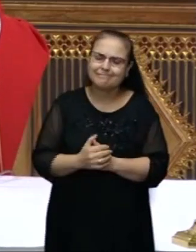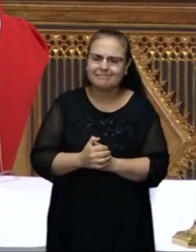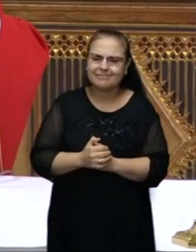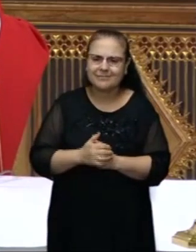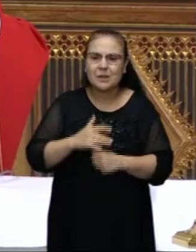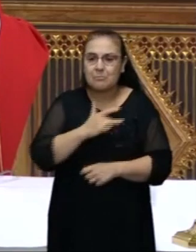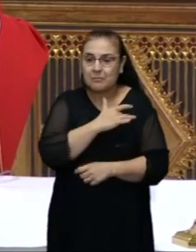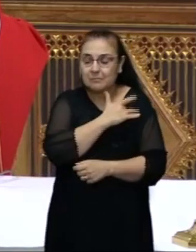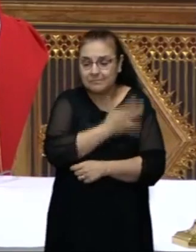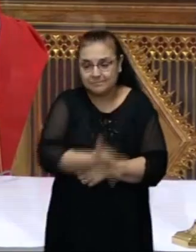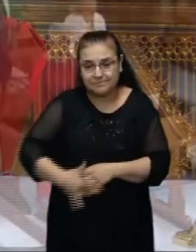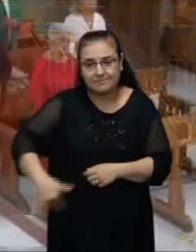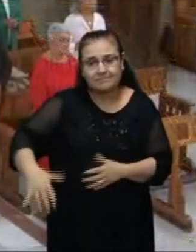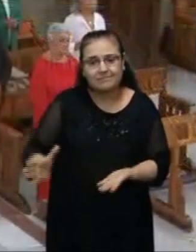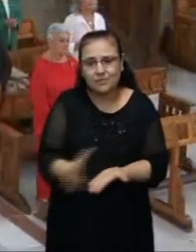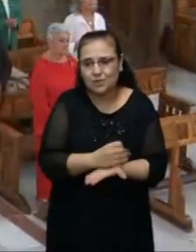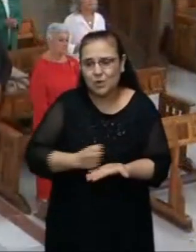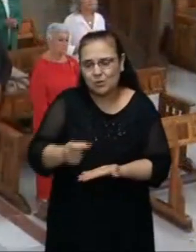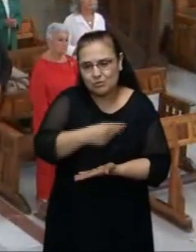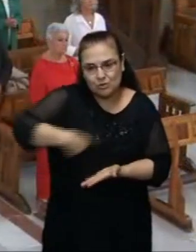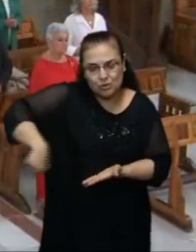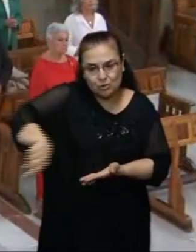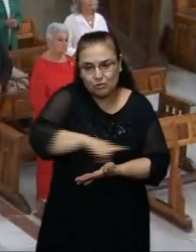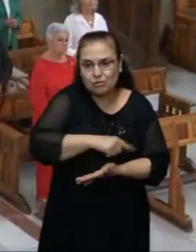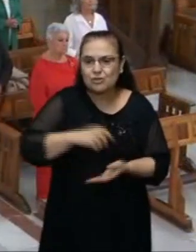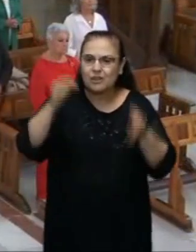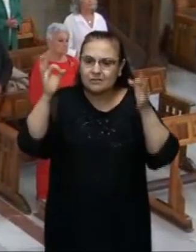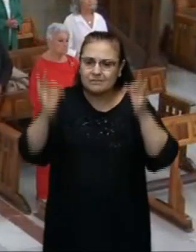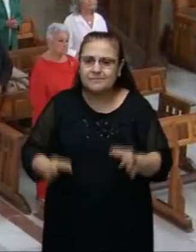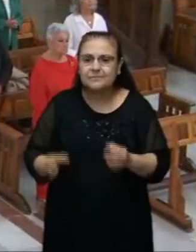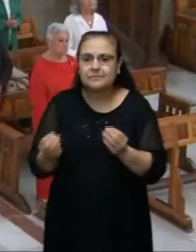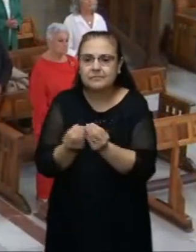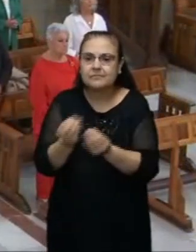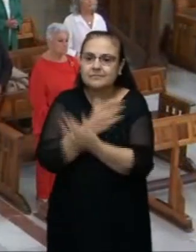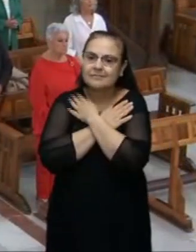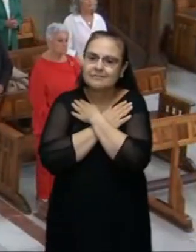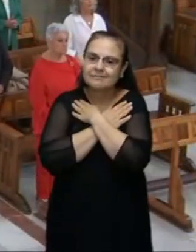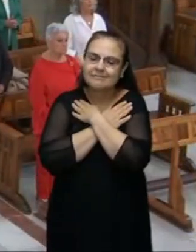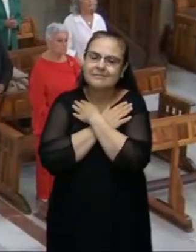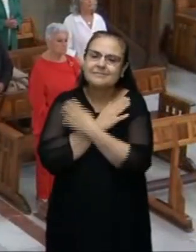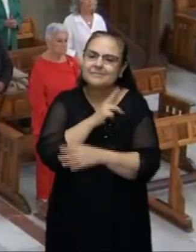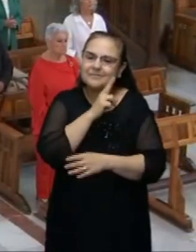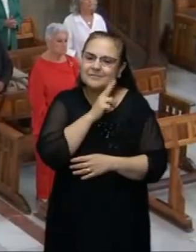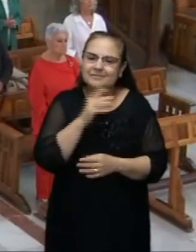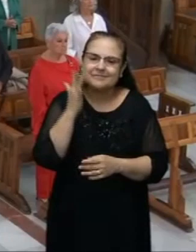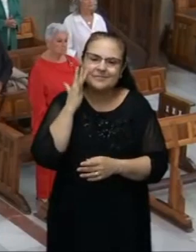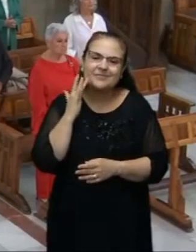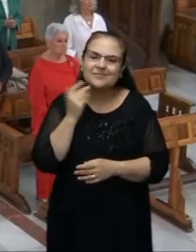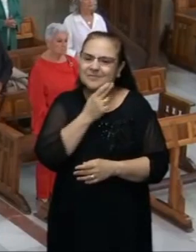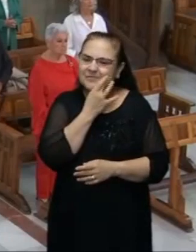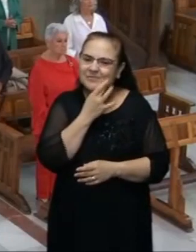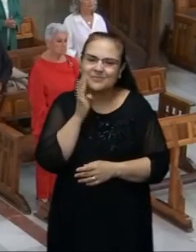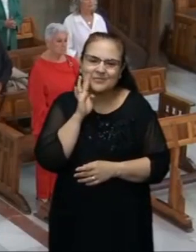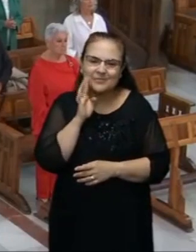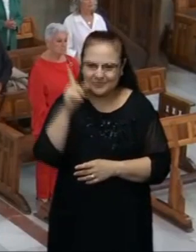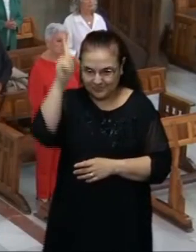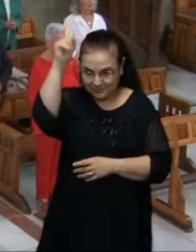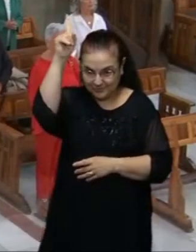Ten misericordia de todos nosotros. Y así con María, la Virgen Madre de